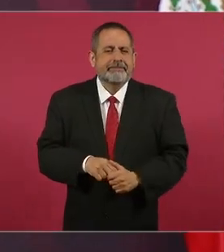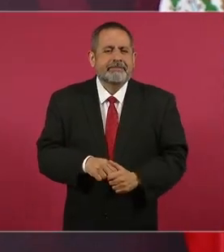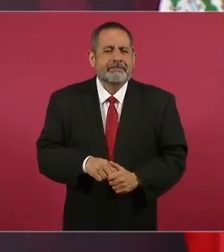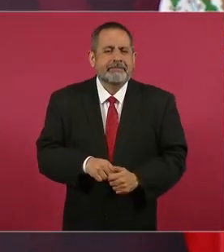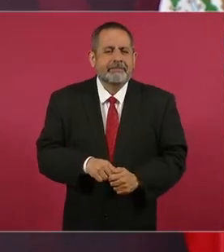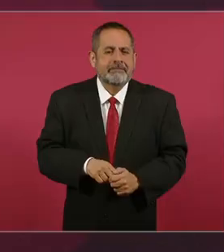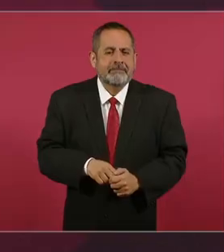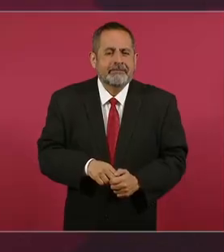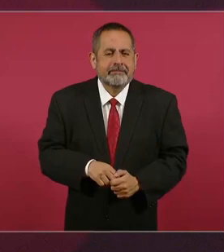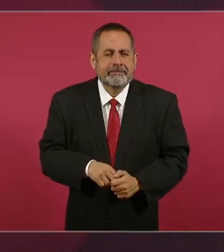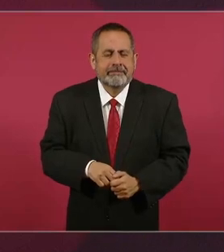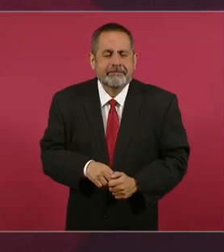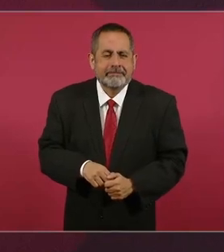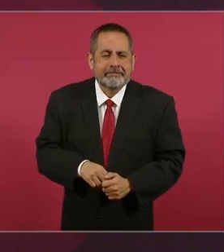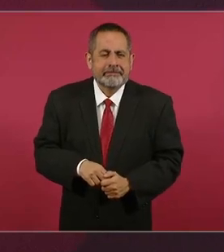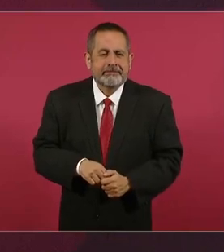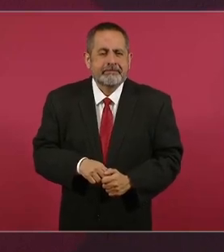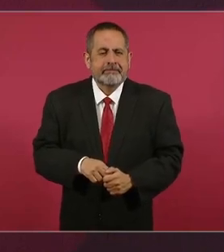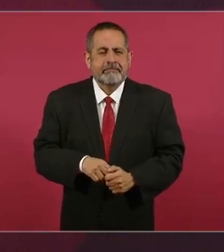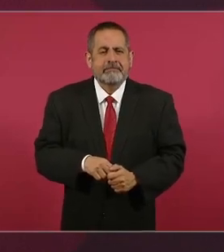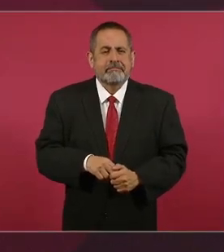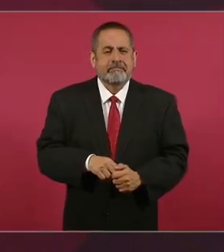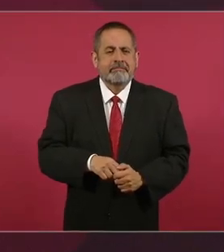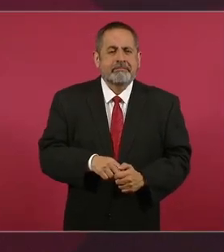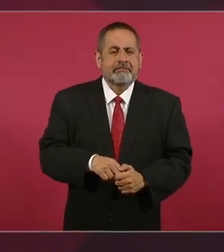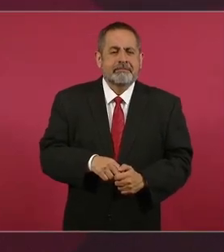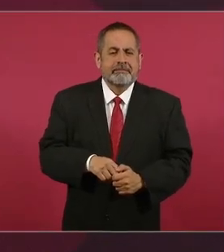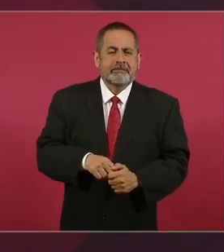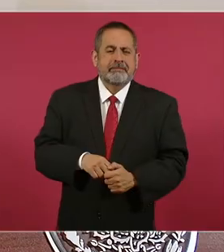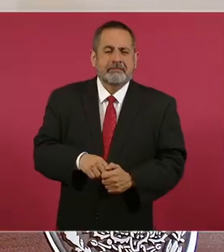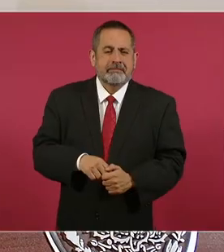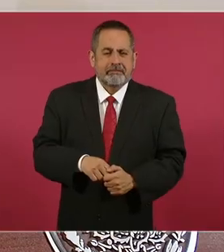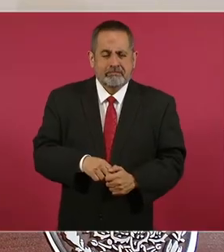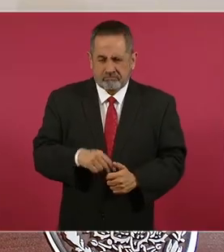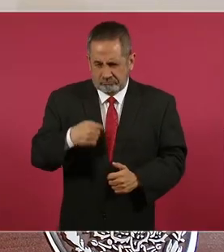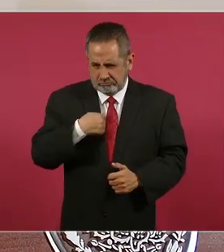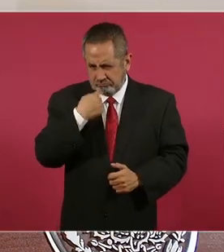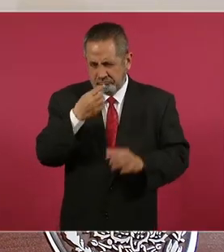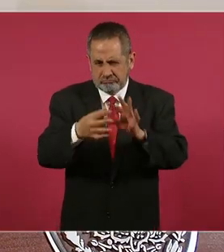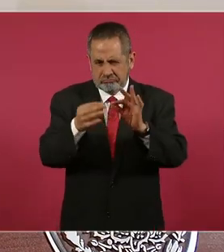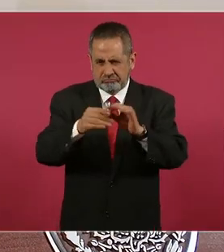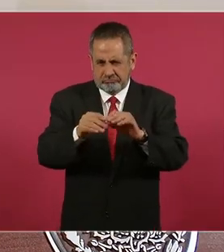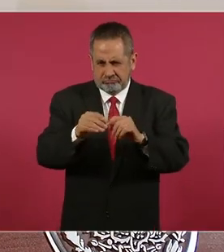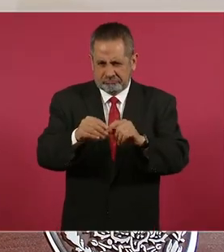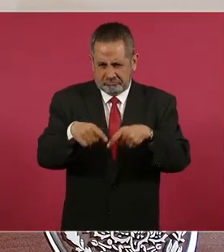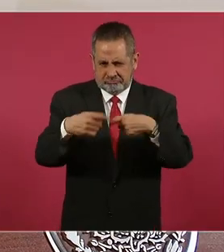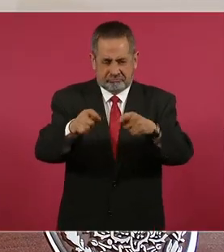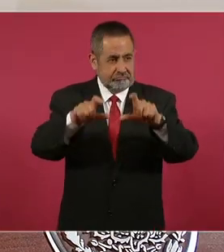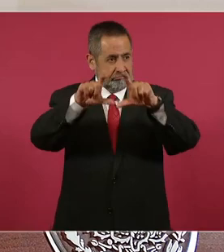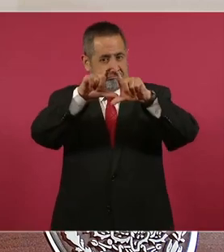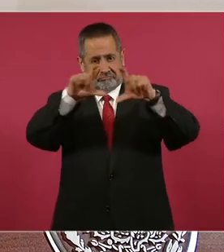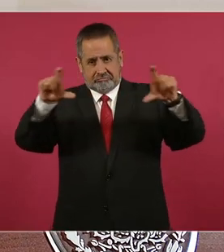hasta van a, les dicto la cabeza,